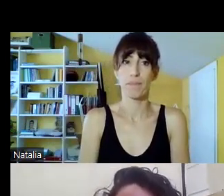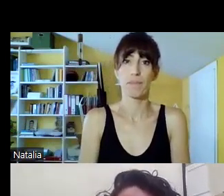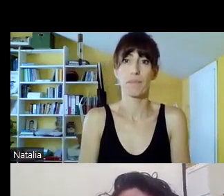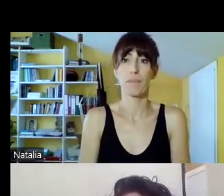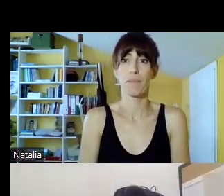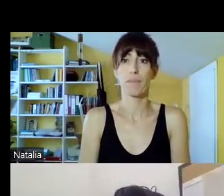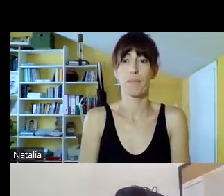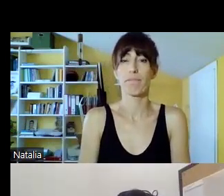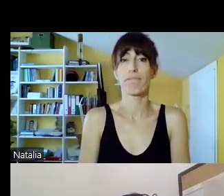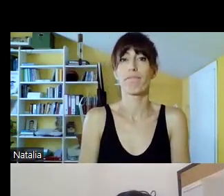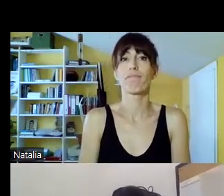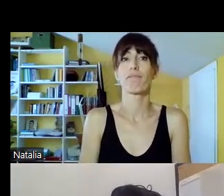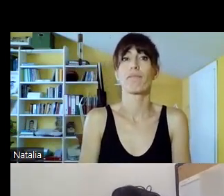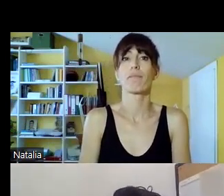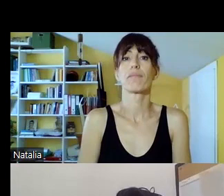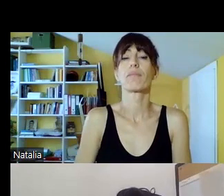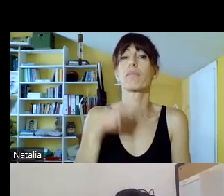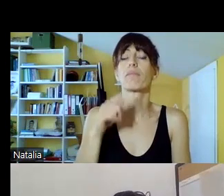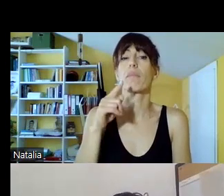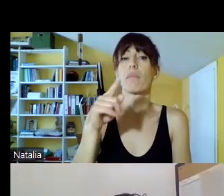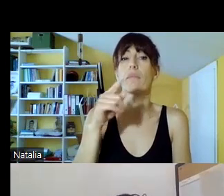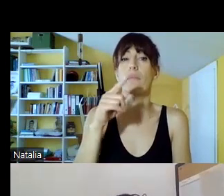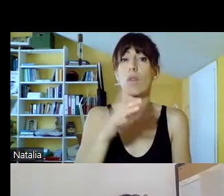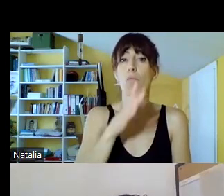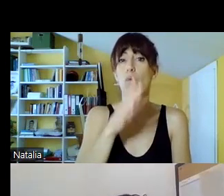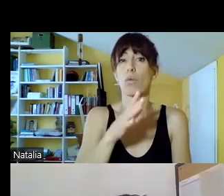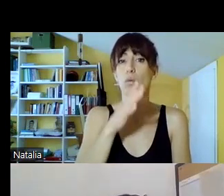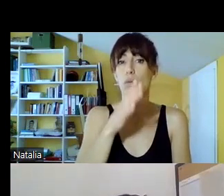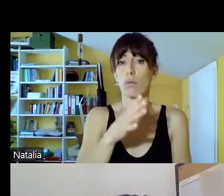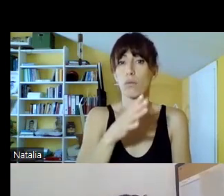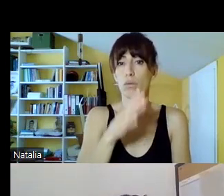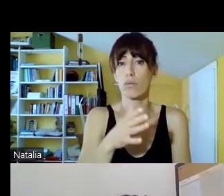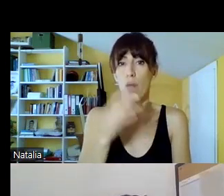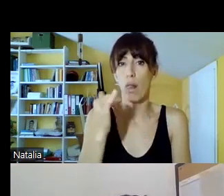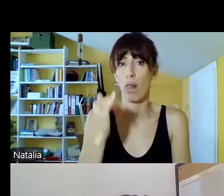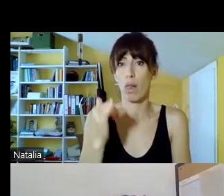Bueno, aquí os presento las razones de prevalencia